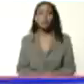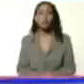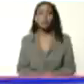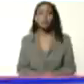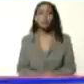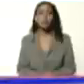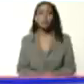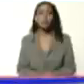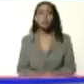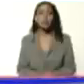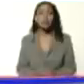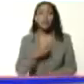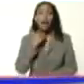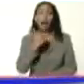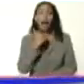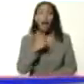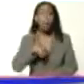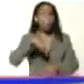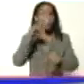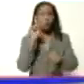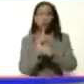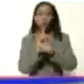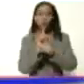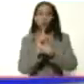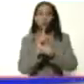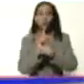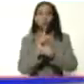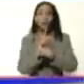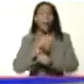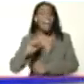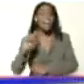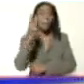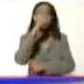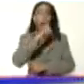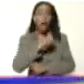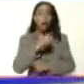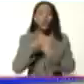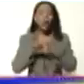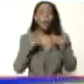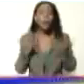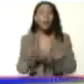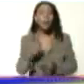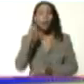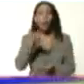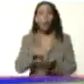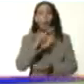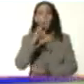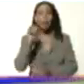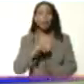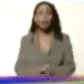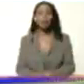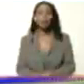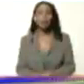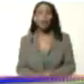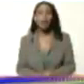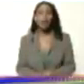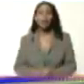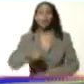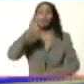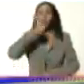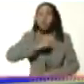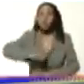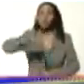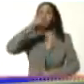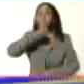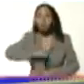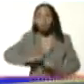algo único en el primer año de la pandemia dos mil veinte con paciencia empezamos